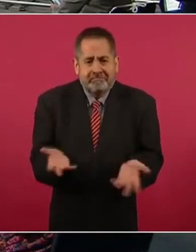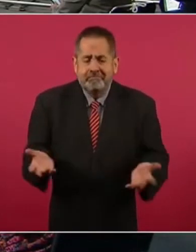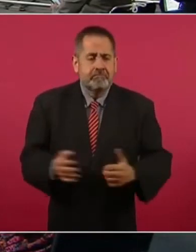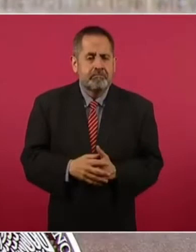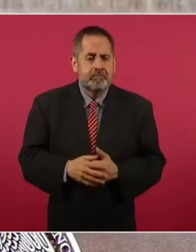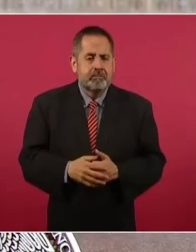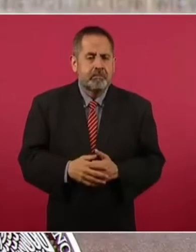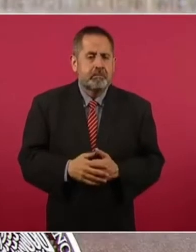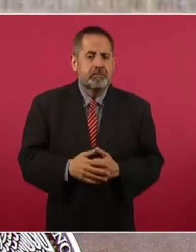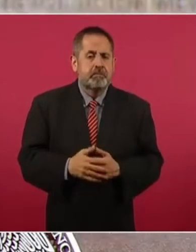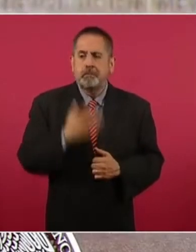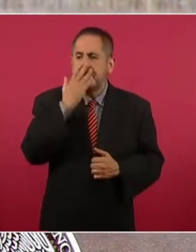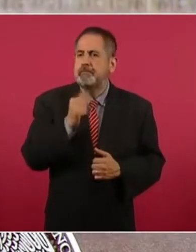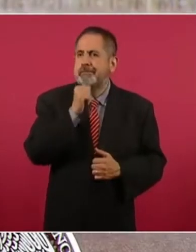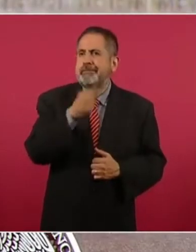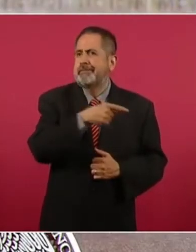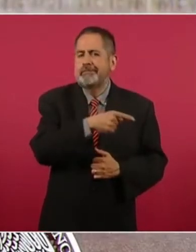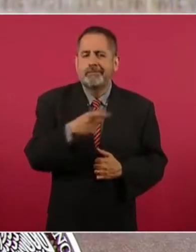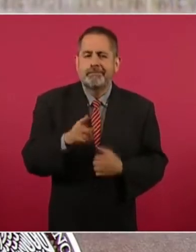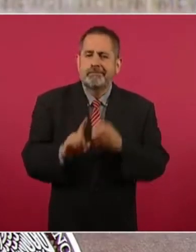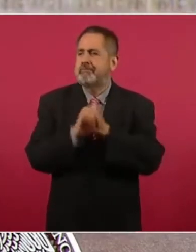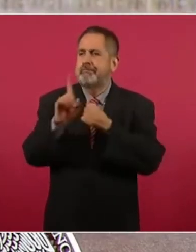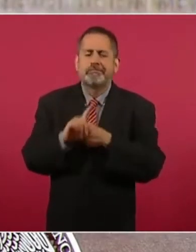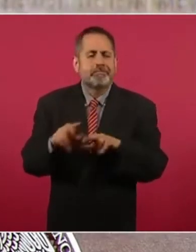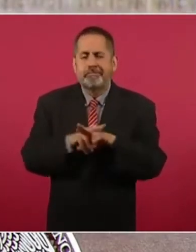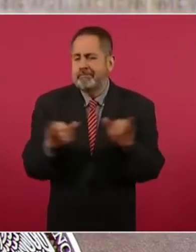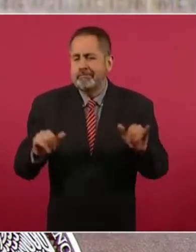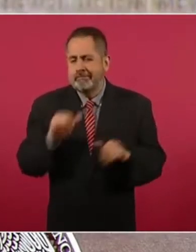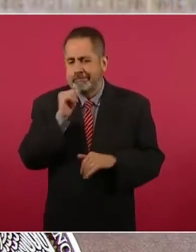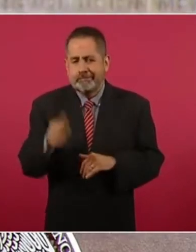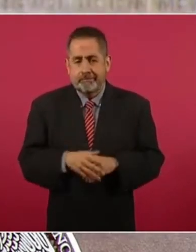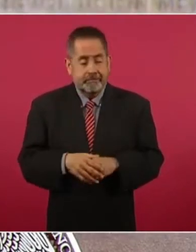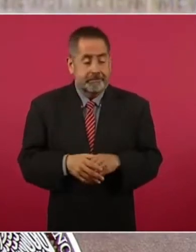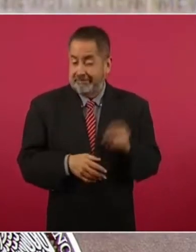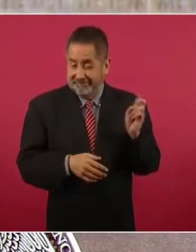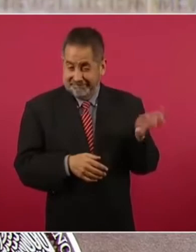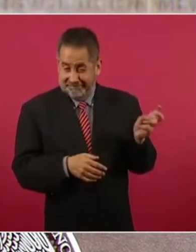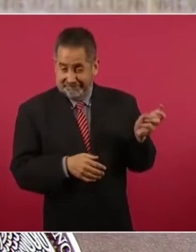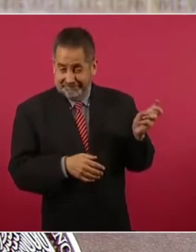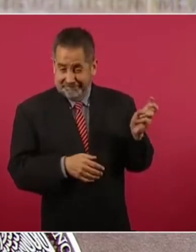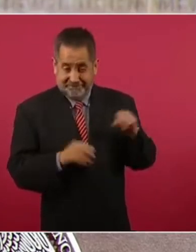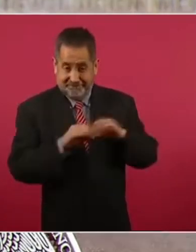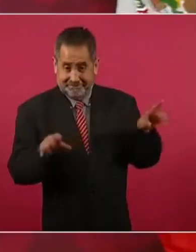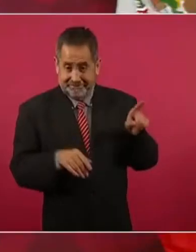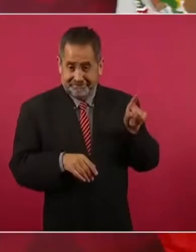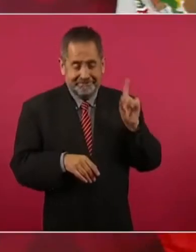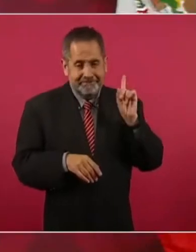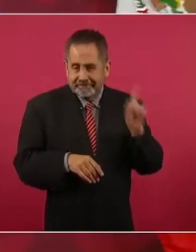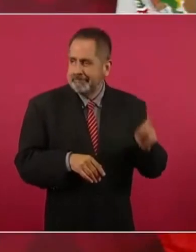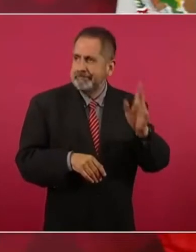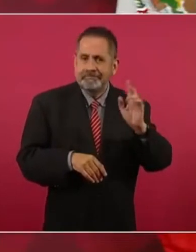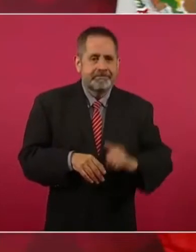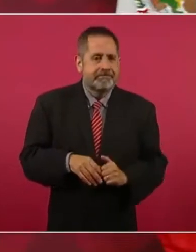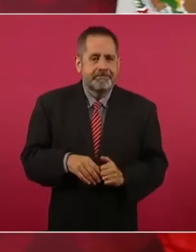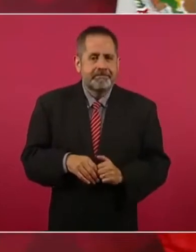y no hay ningún problema. Esto es lo